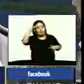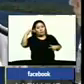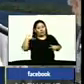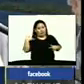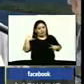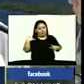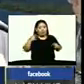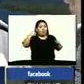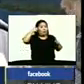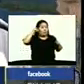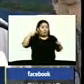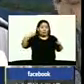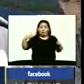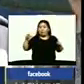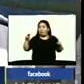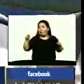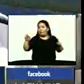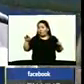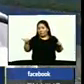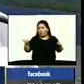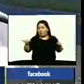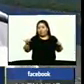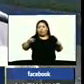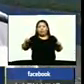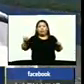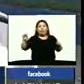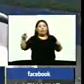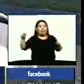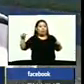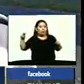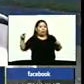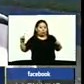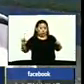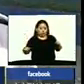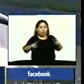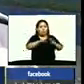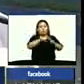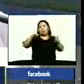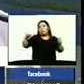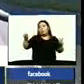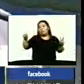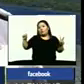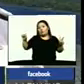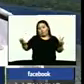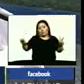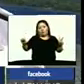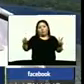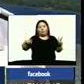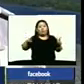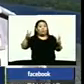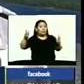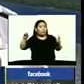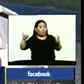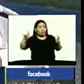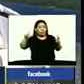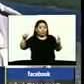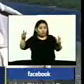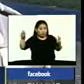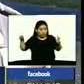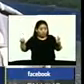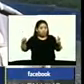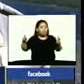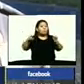siendo Henry Arturo Guevara Mejía, alias Elenano, José David Ramos Colorado, William Ray Nelson Ortiz